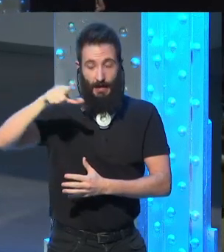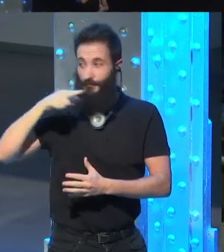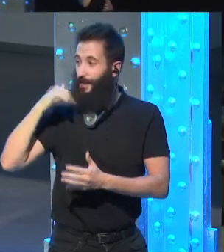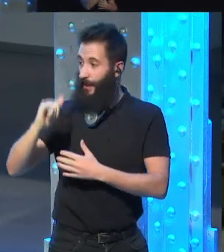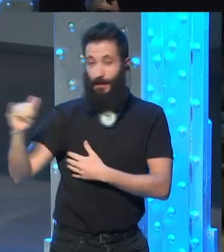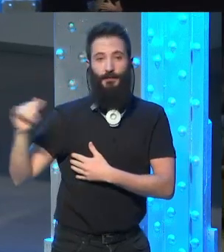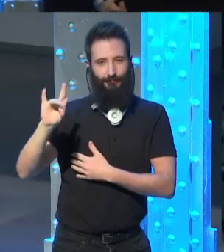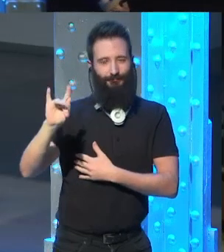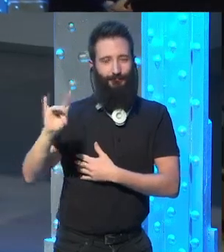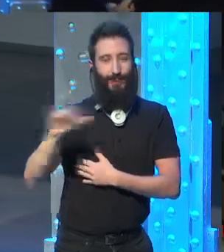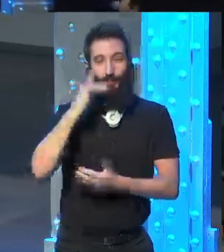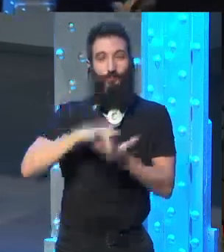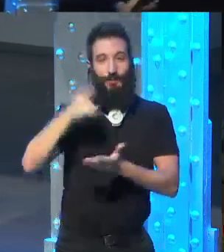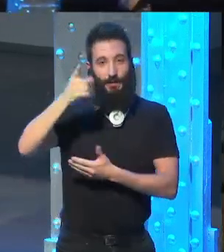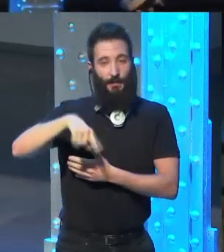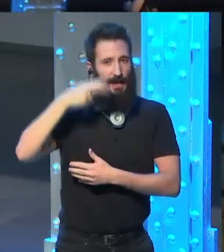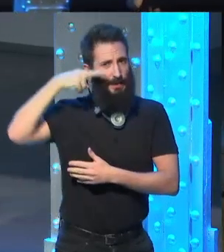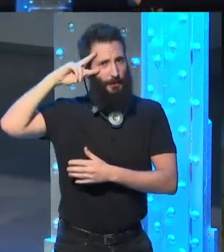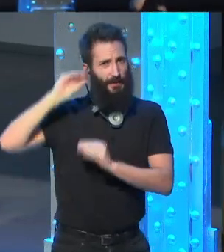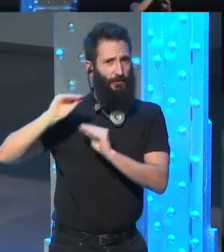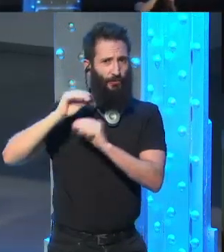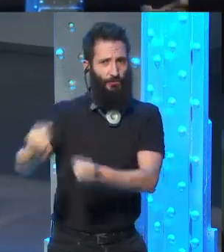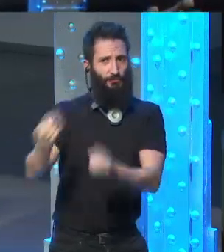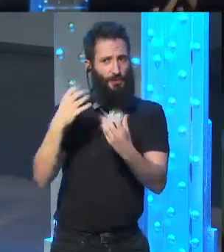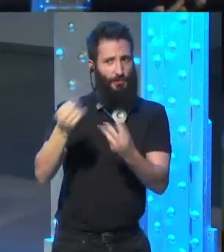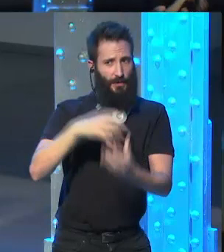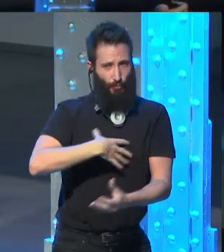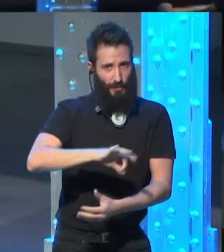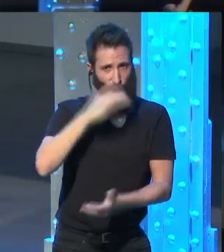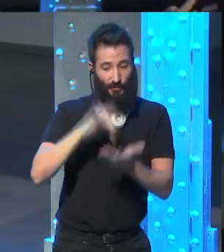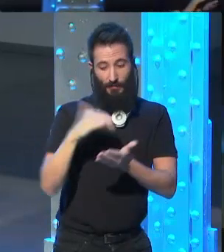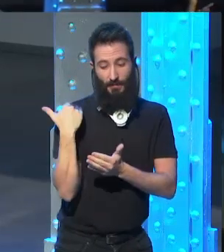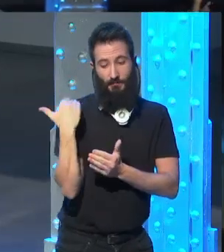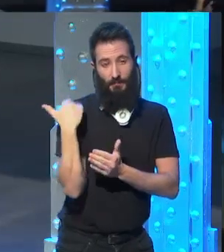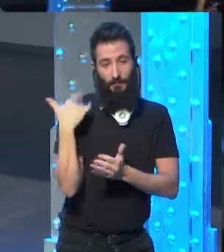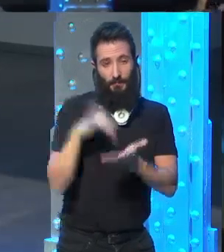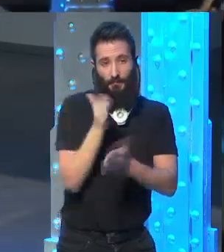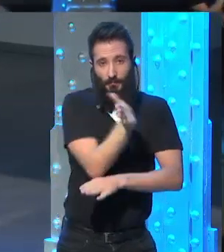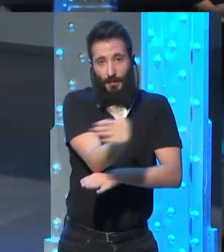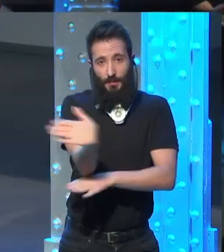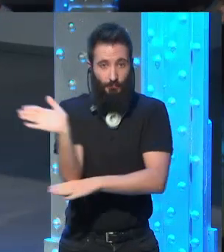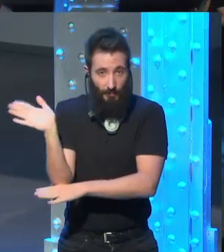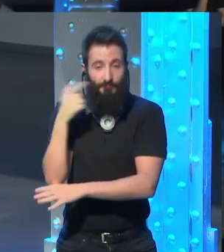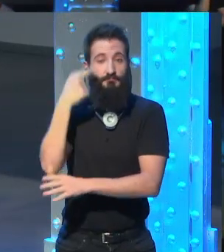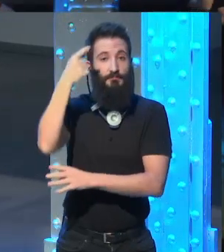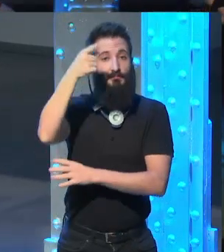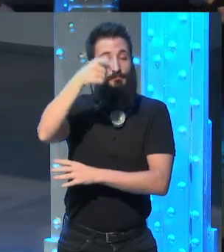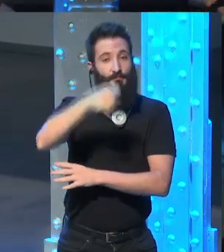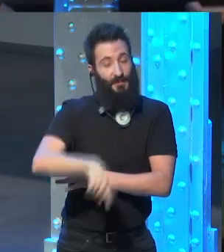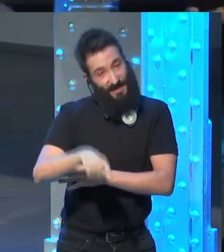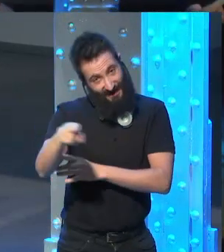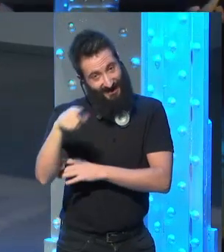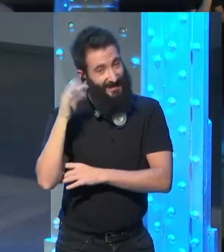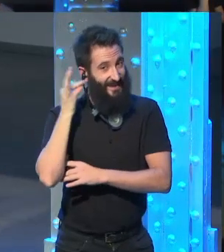También nos puede comentar su experiencia. Sé que hace poco expuso y que también, bueno, ella